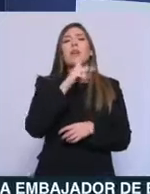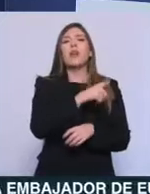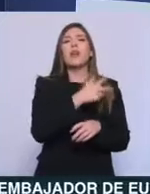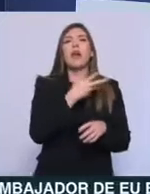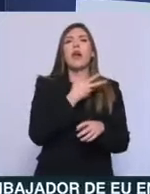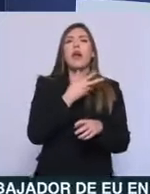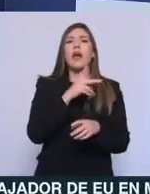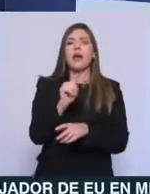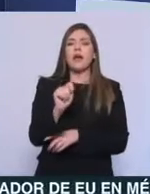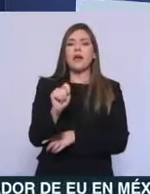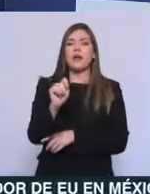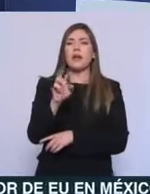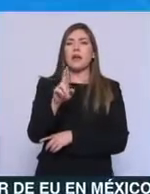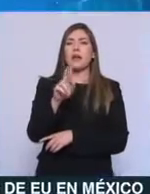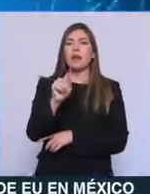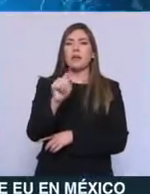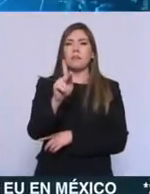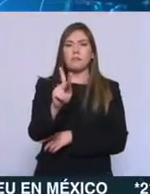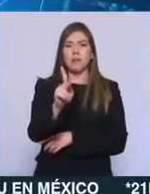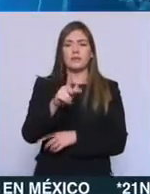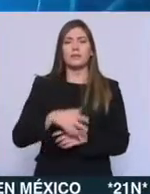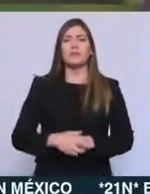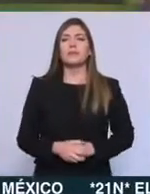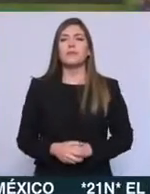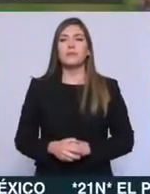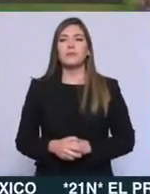más profunda de toda la red.